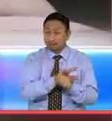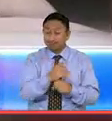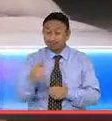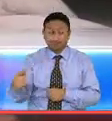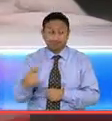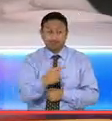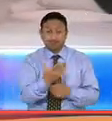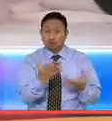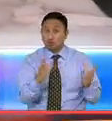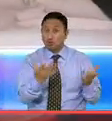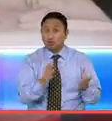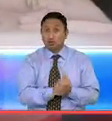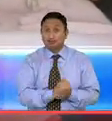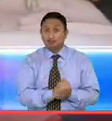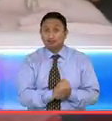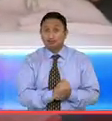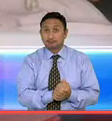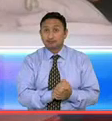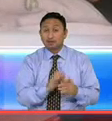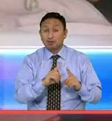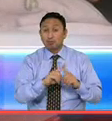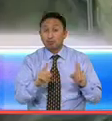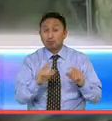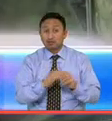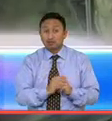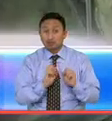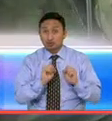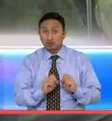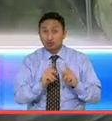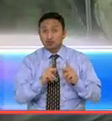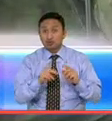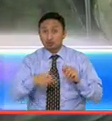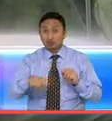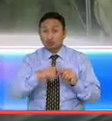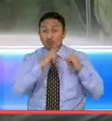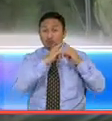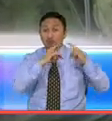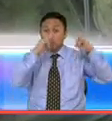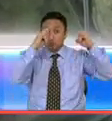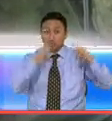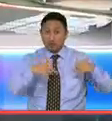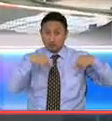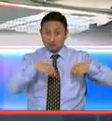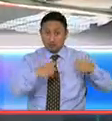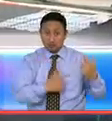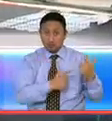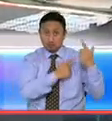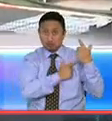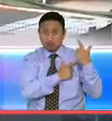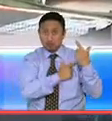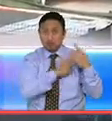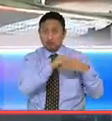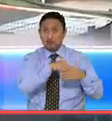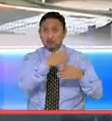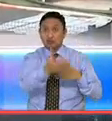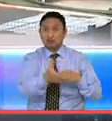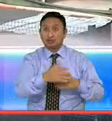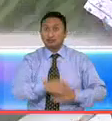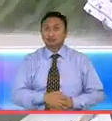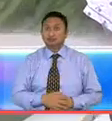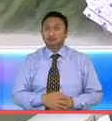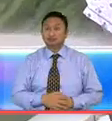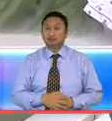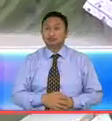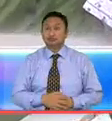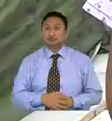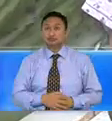existía espacio. Sin embargo, se dio la oportunidad de alojarse en una de las carpas militares instaladas en la zona del parqueadero. Yo